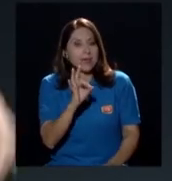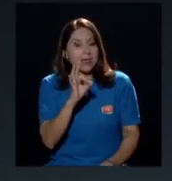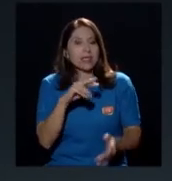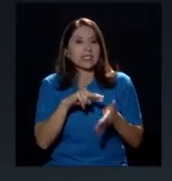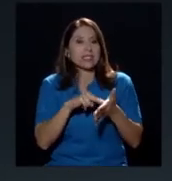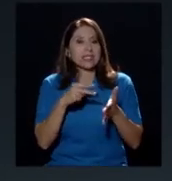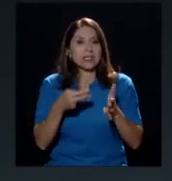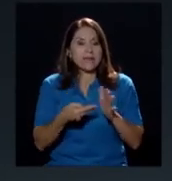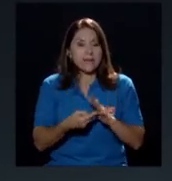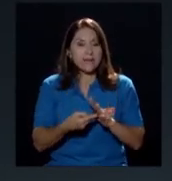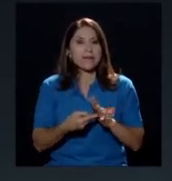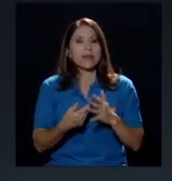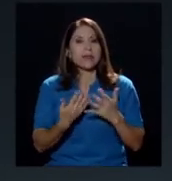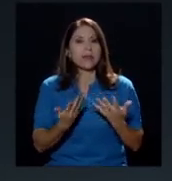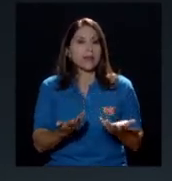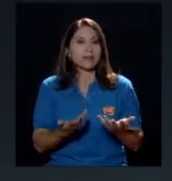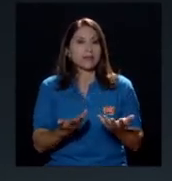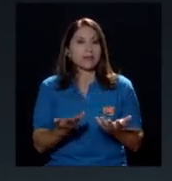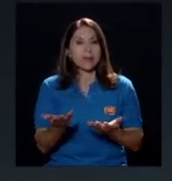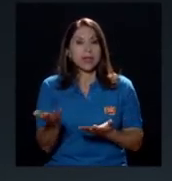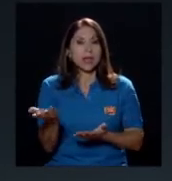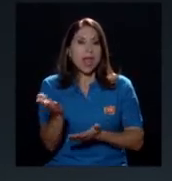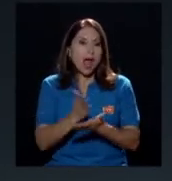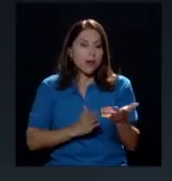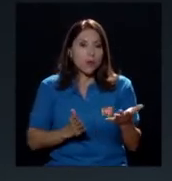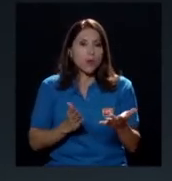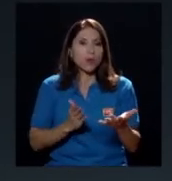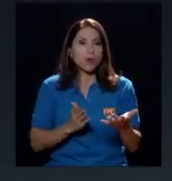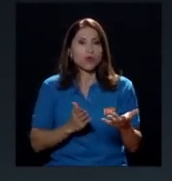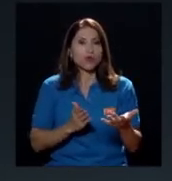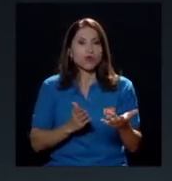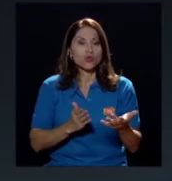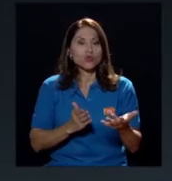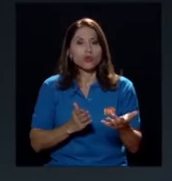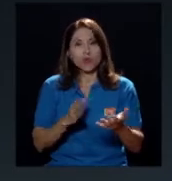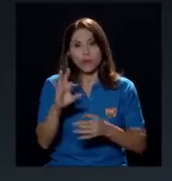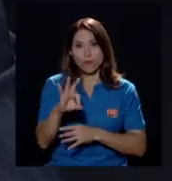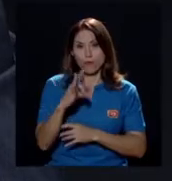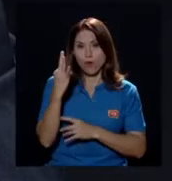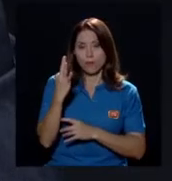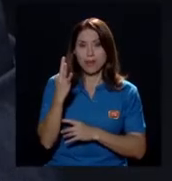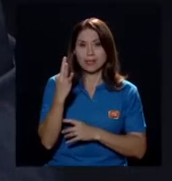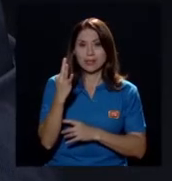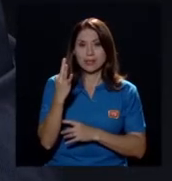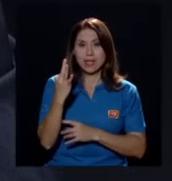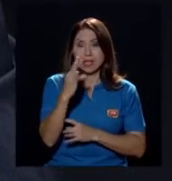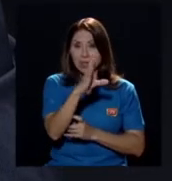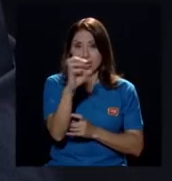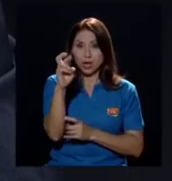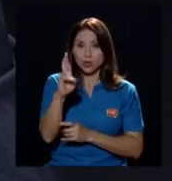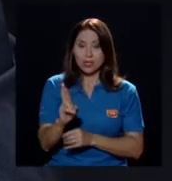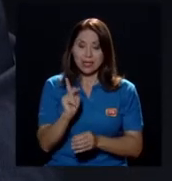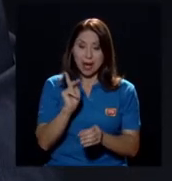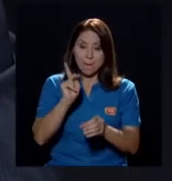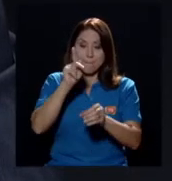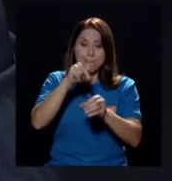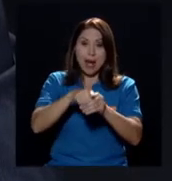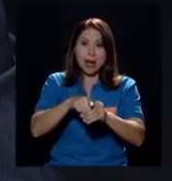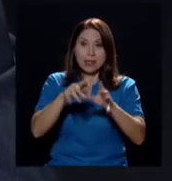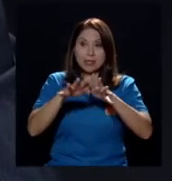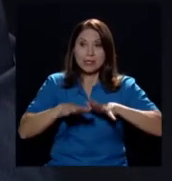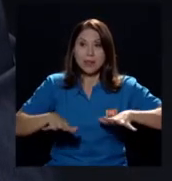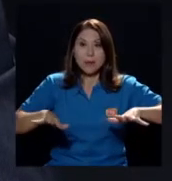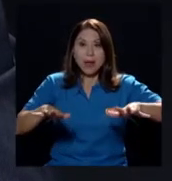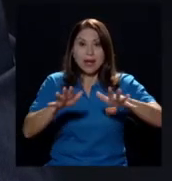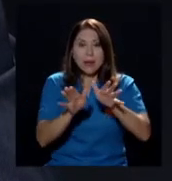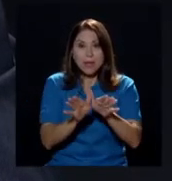a algunos de las formas en costa rica participa en ese ámbito global en algunos